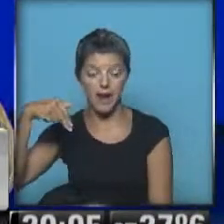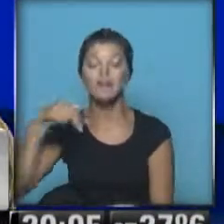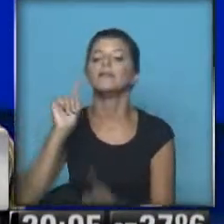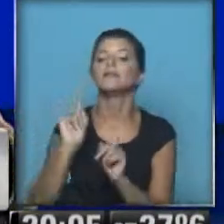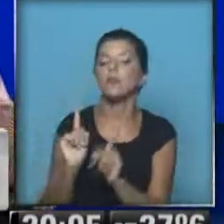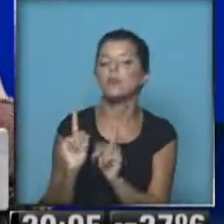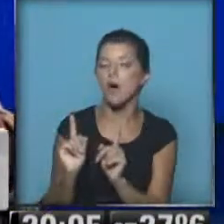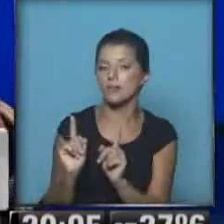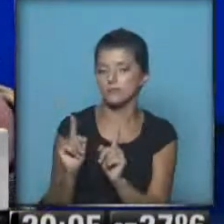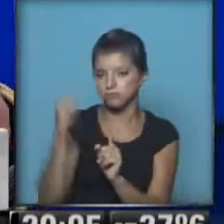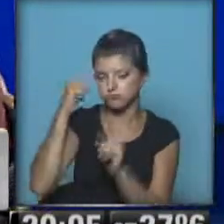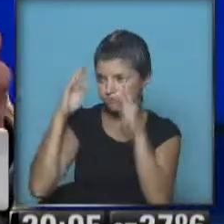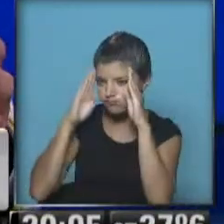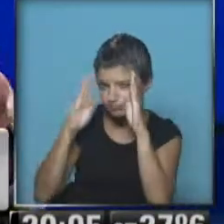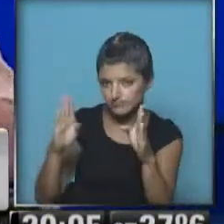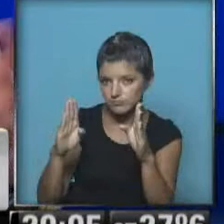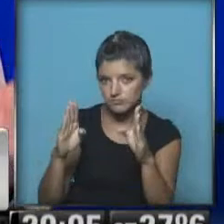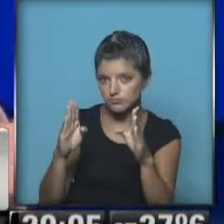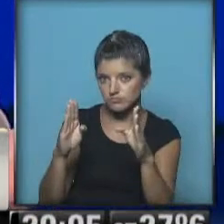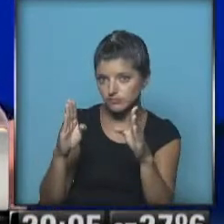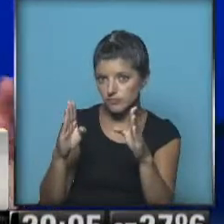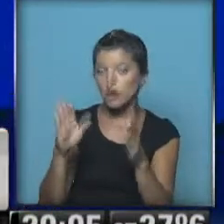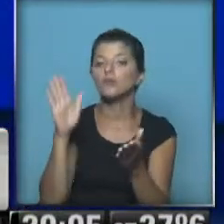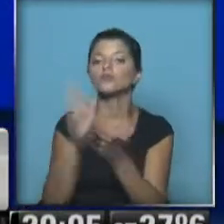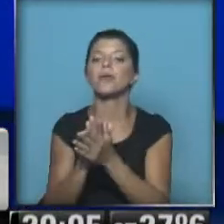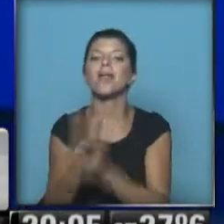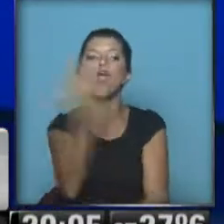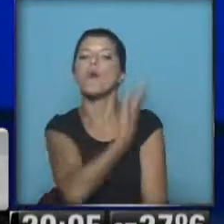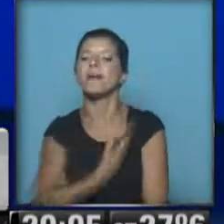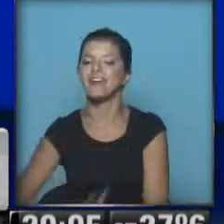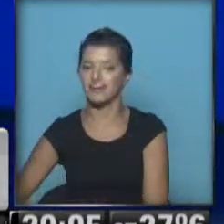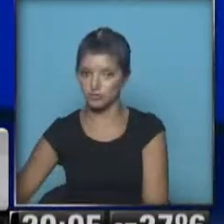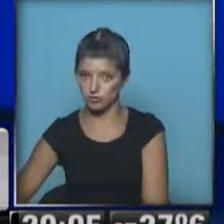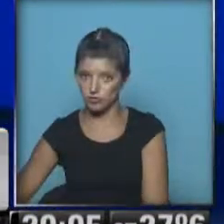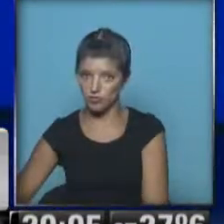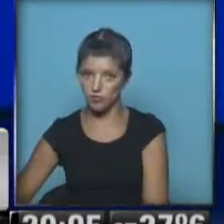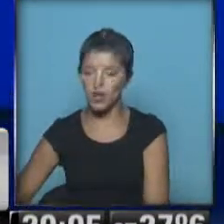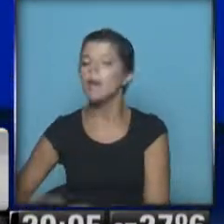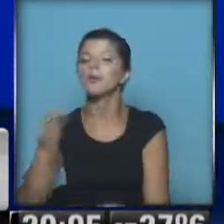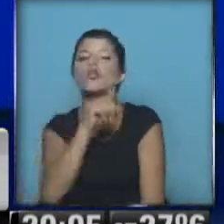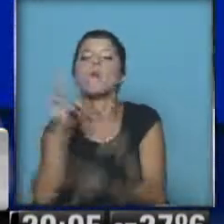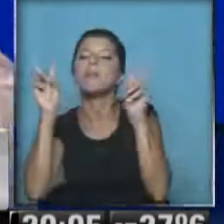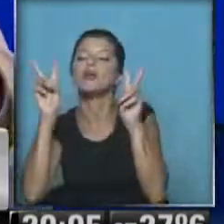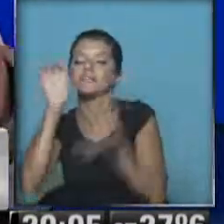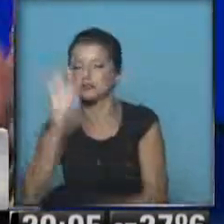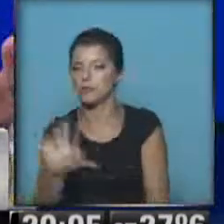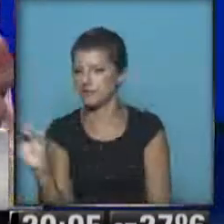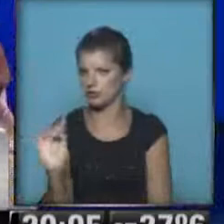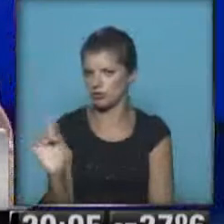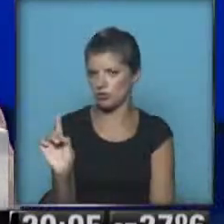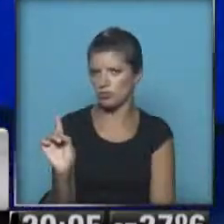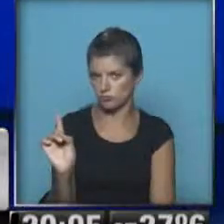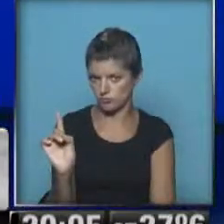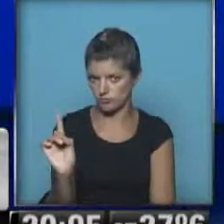subyacente proyectar algo de gobernabilidad, digamos, y un componente federal, no únicamente peronista. Me parece que no es